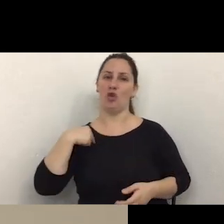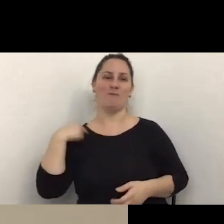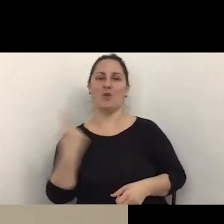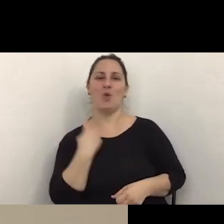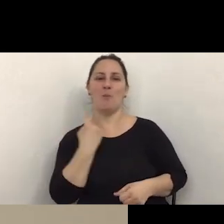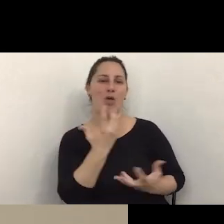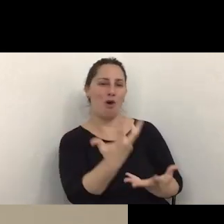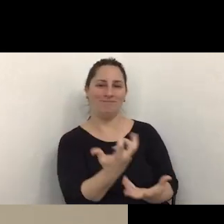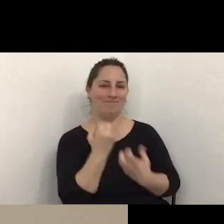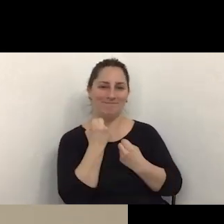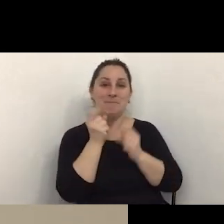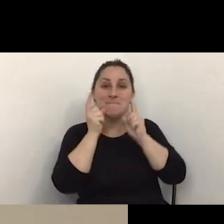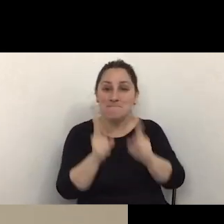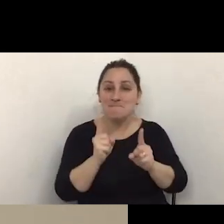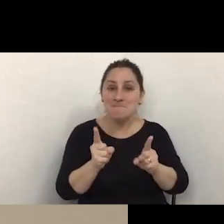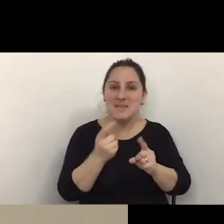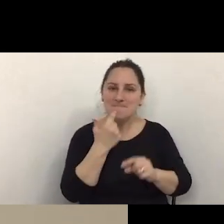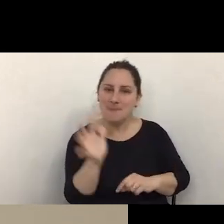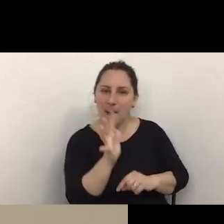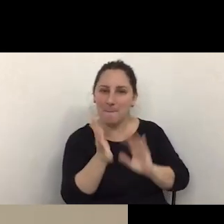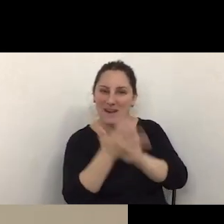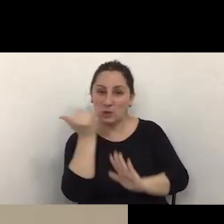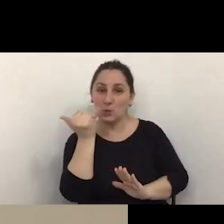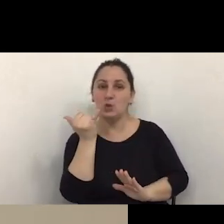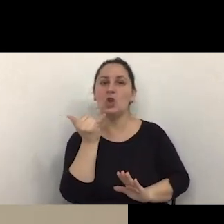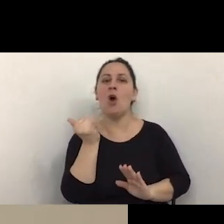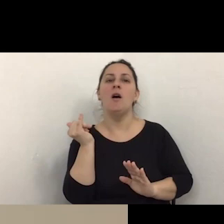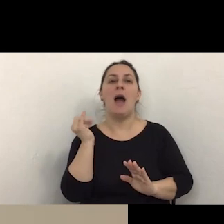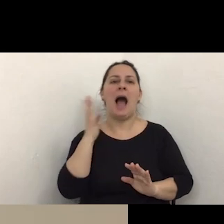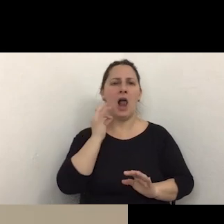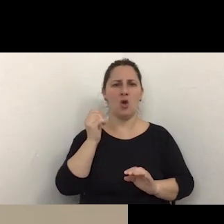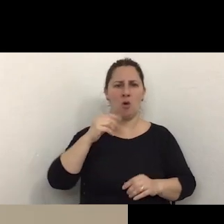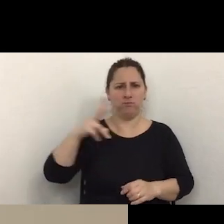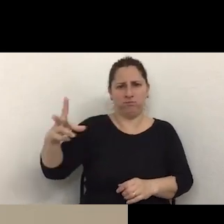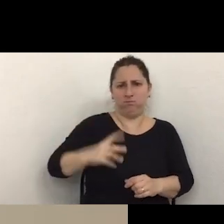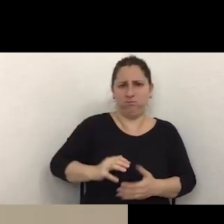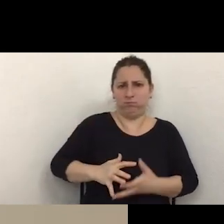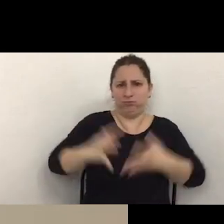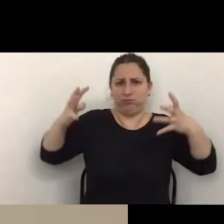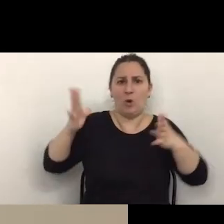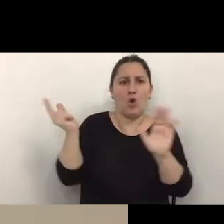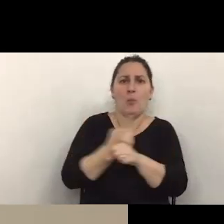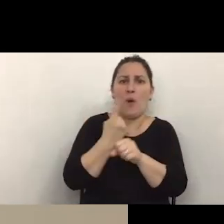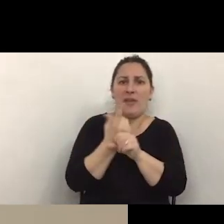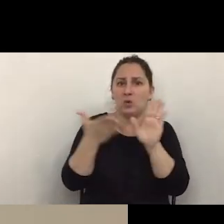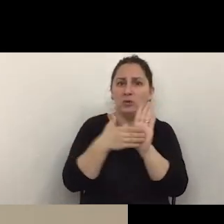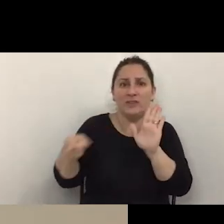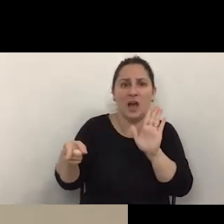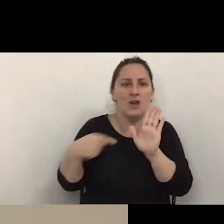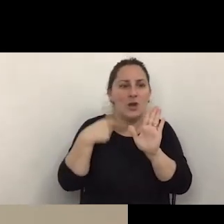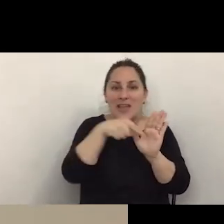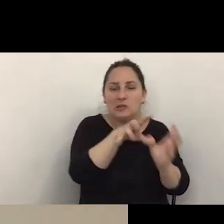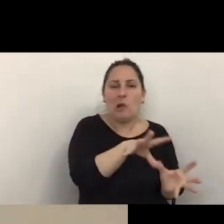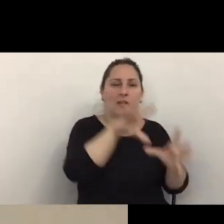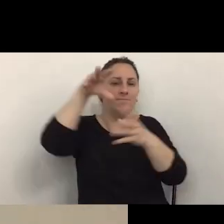utilizar. Esa misma presunción, el incremento patrimonial no justificado, no la puedo trasladar